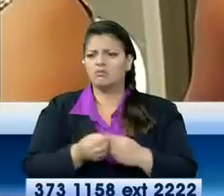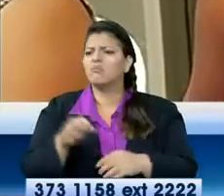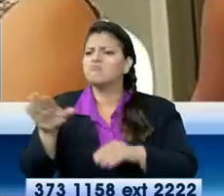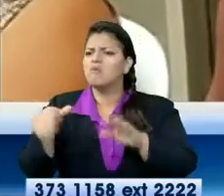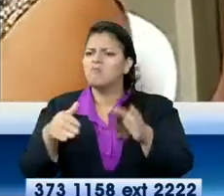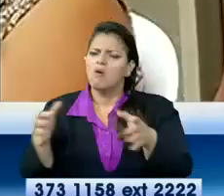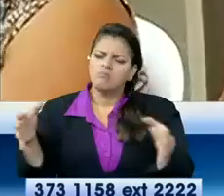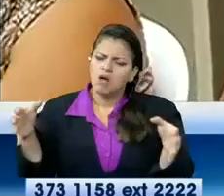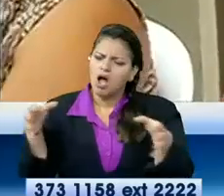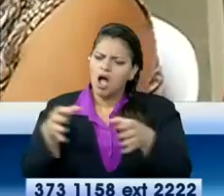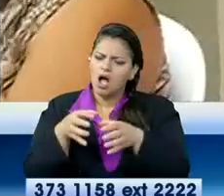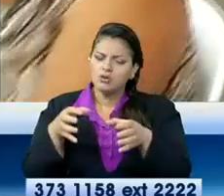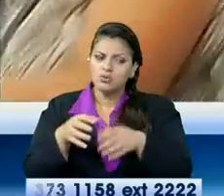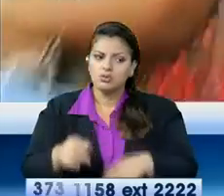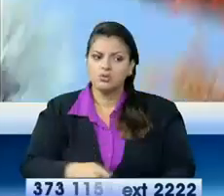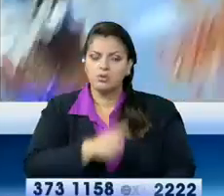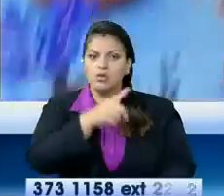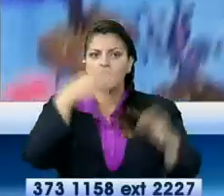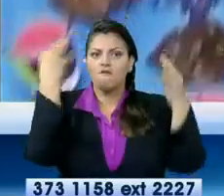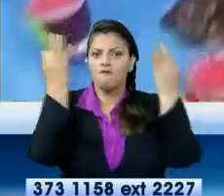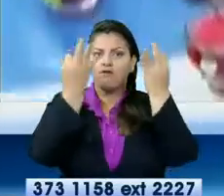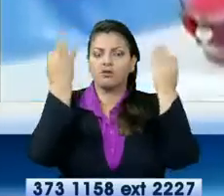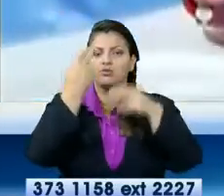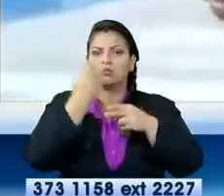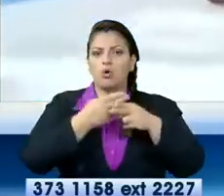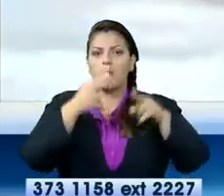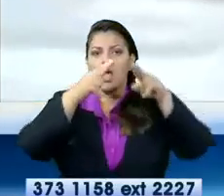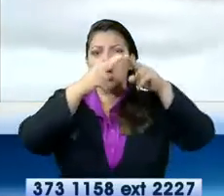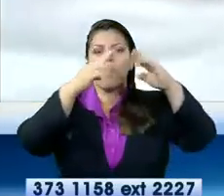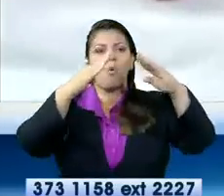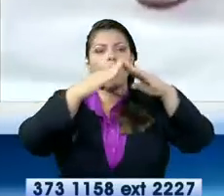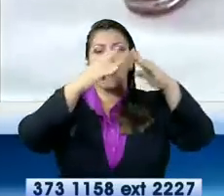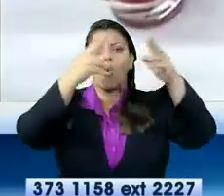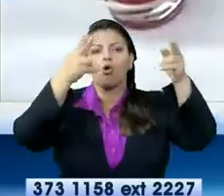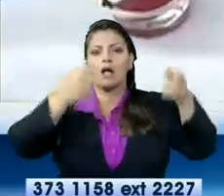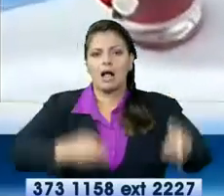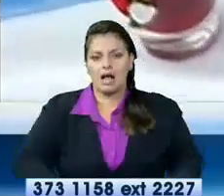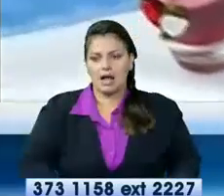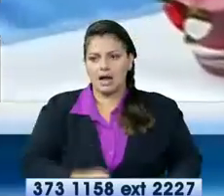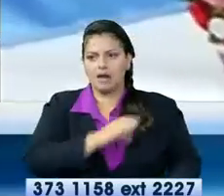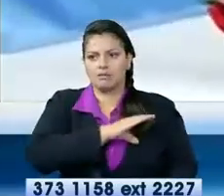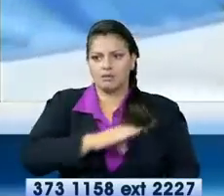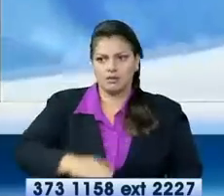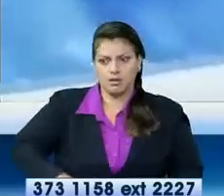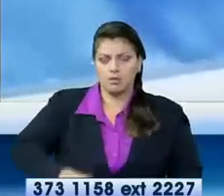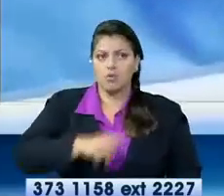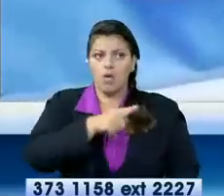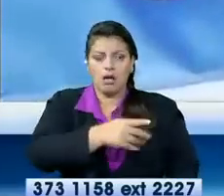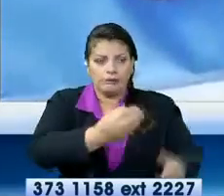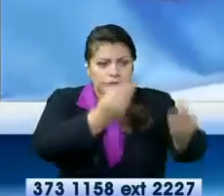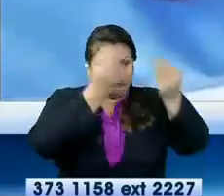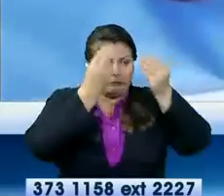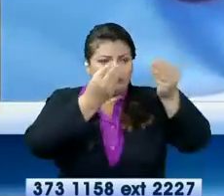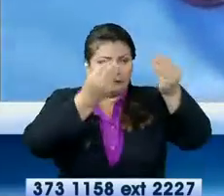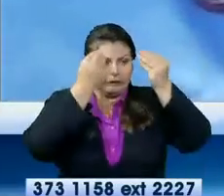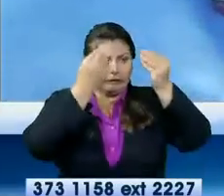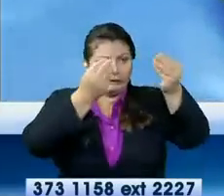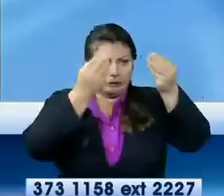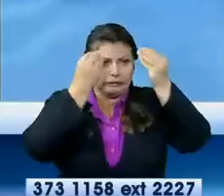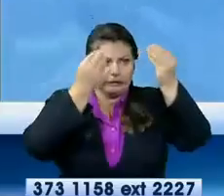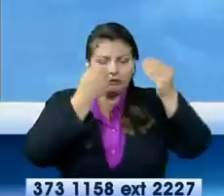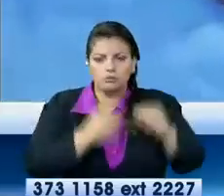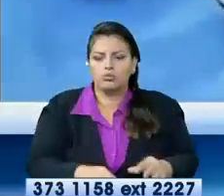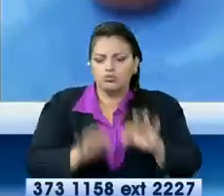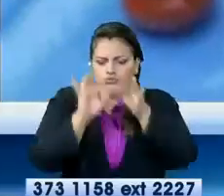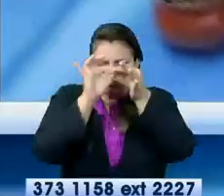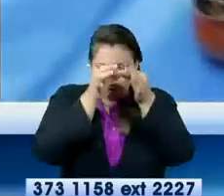por Hogar de Cristo y que se llama Produbarle, de las cuales nosotros elaboramos lo que es árboles de bonsai en Shakira, y esto es